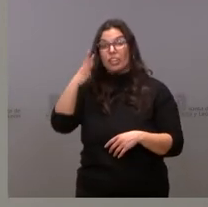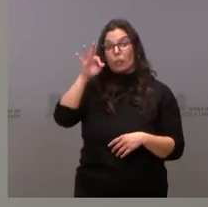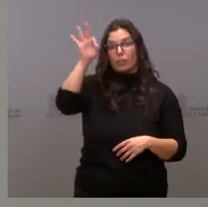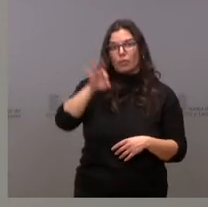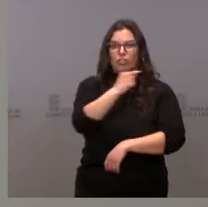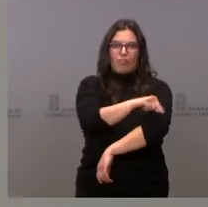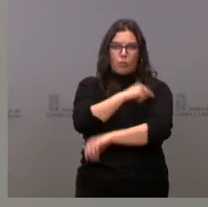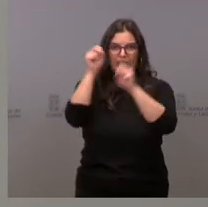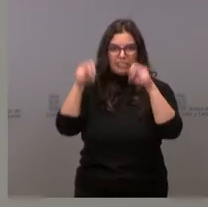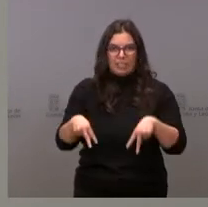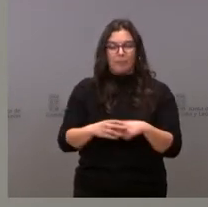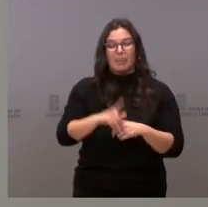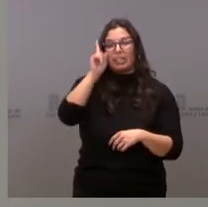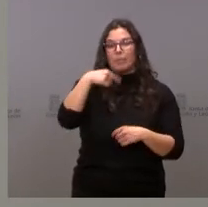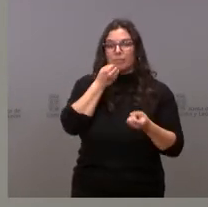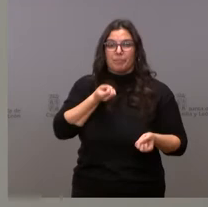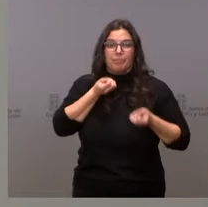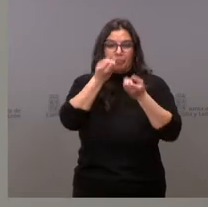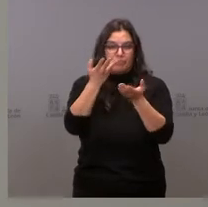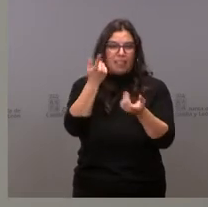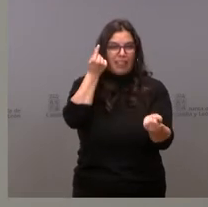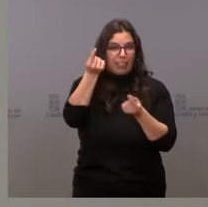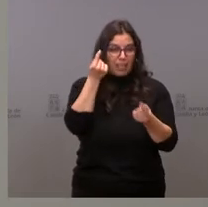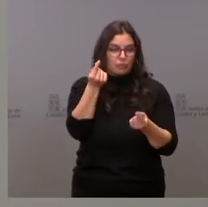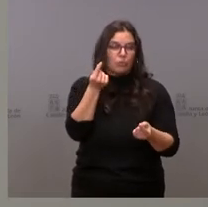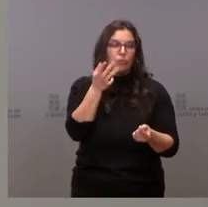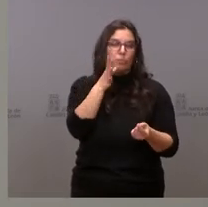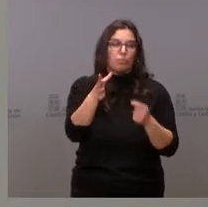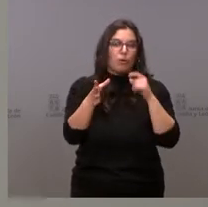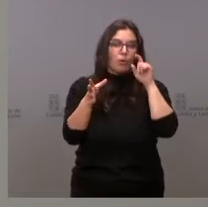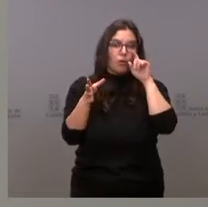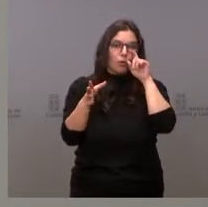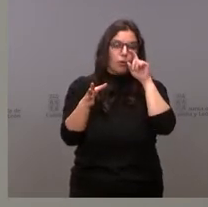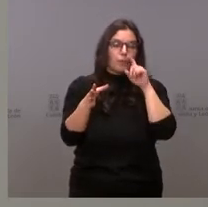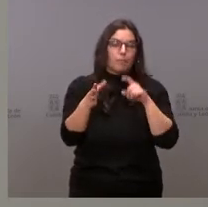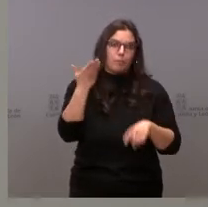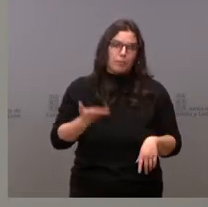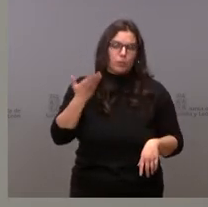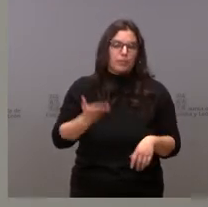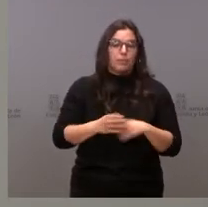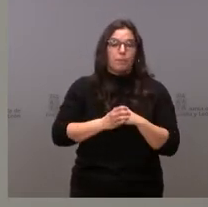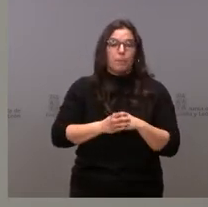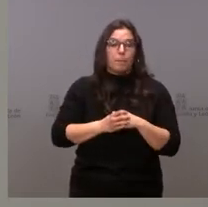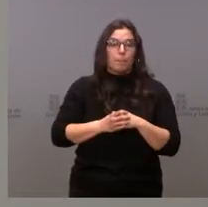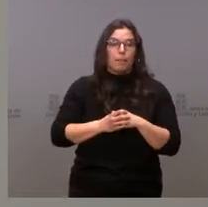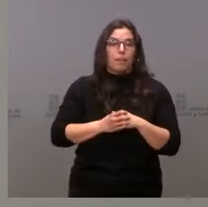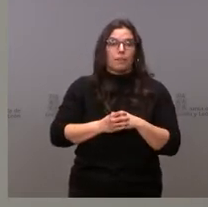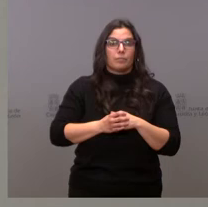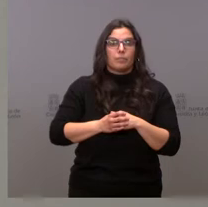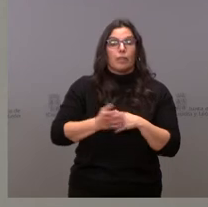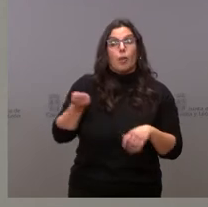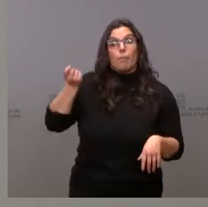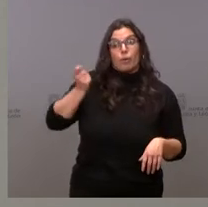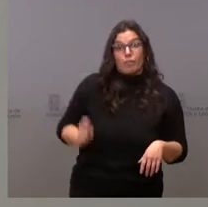también tengo que darles un dato que resulta en este caso importante y es que está bajando el número de profesionales